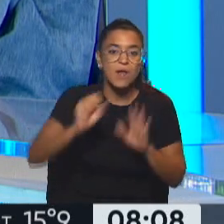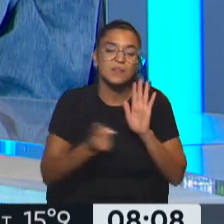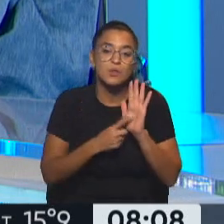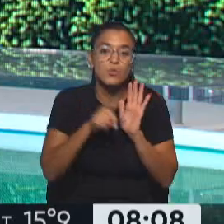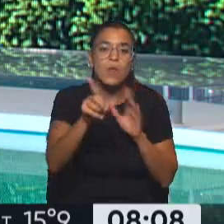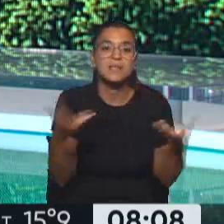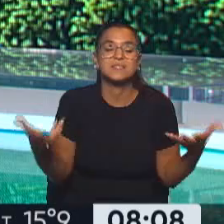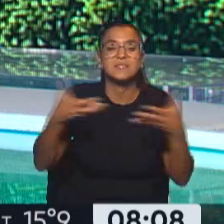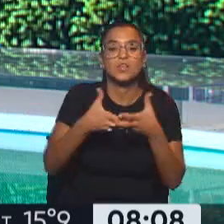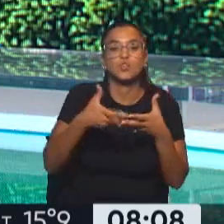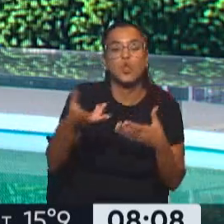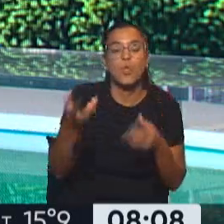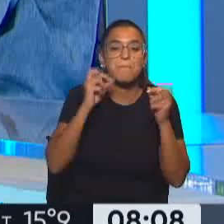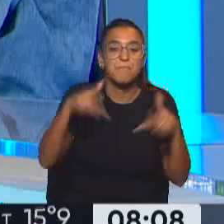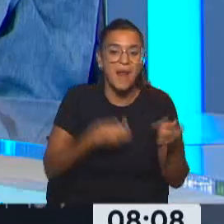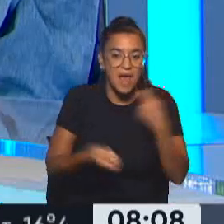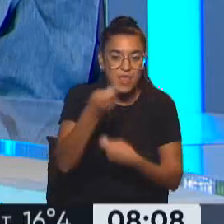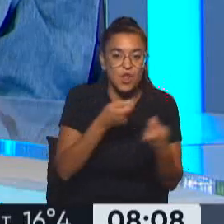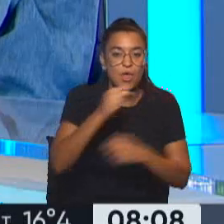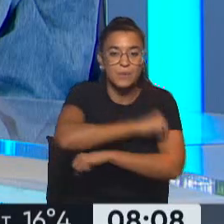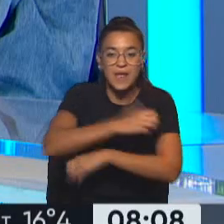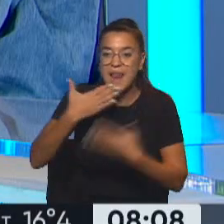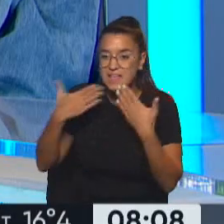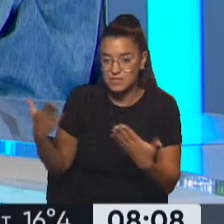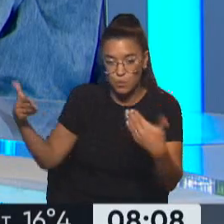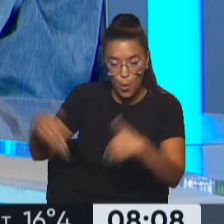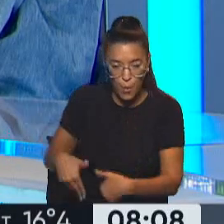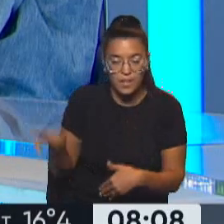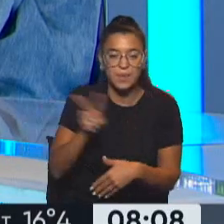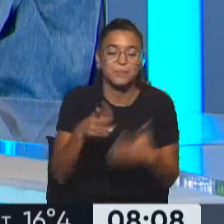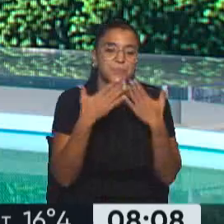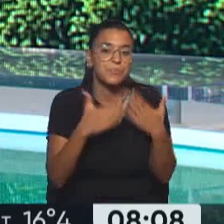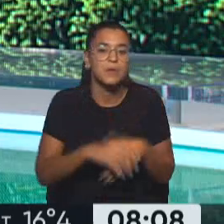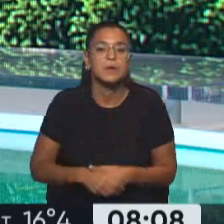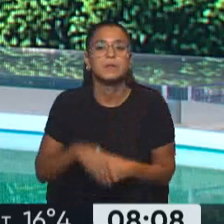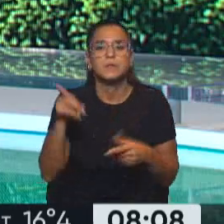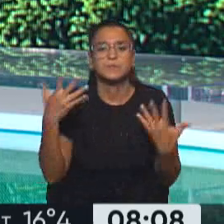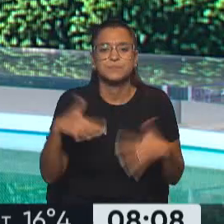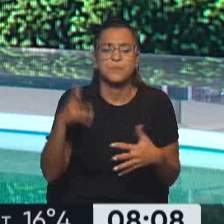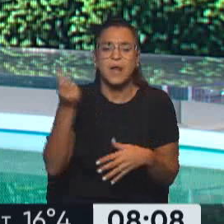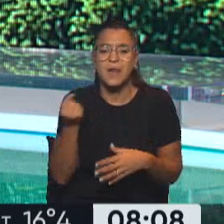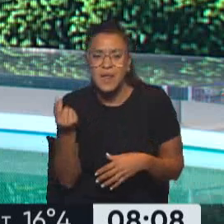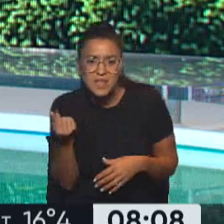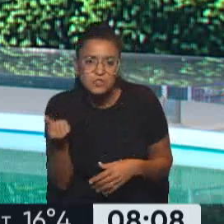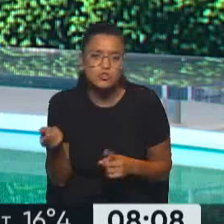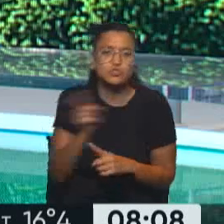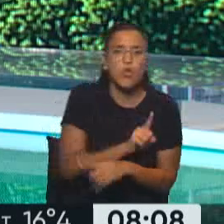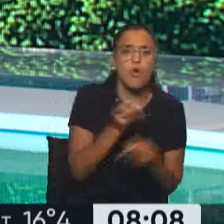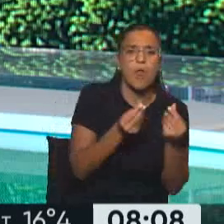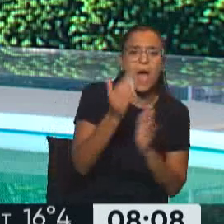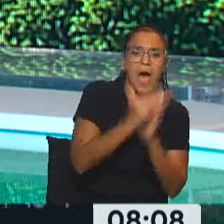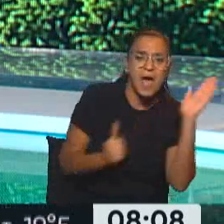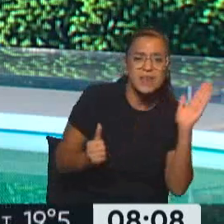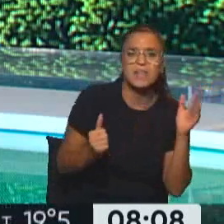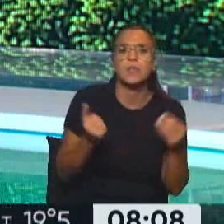de Panaderos de Avellaneda. Gracias por venir a ambos. ¿Qué tal? Bueno, ¿cómo se conjugan estas dos cosas, no? Retenciones,